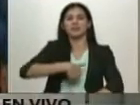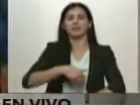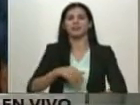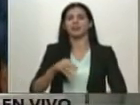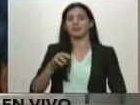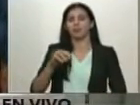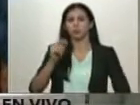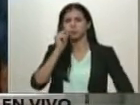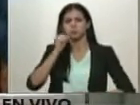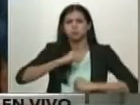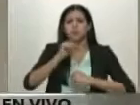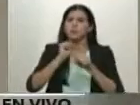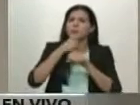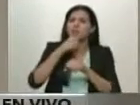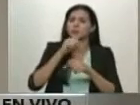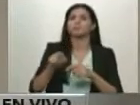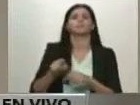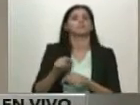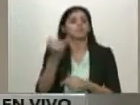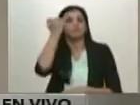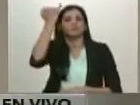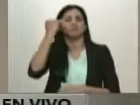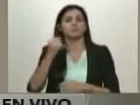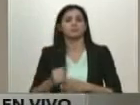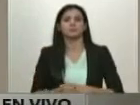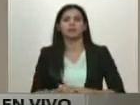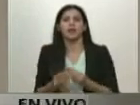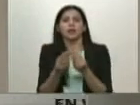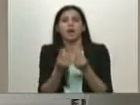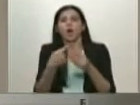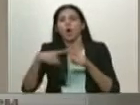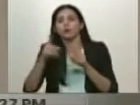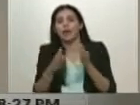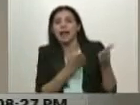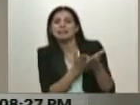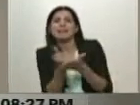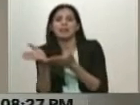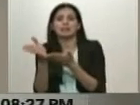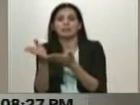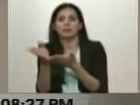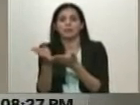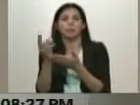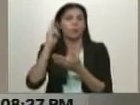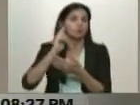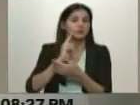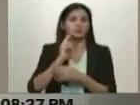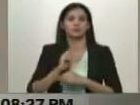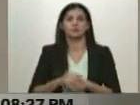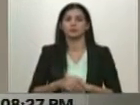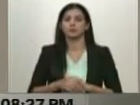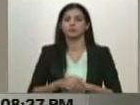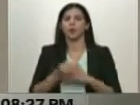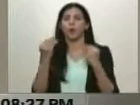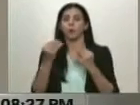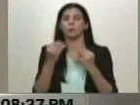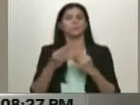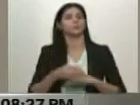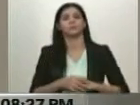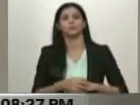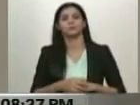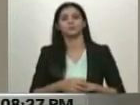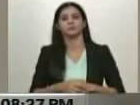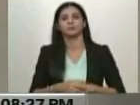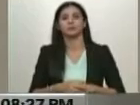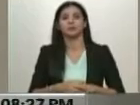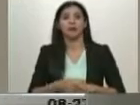Agenda Alternativa Bolivariana, para luchar por dos elementos estratégicos, contra la desnacionalización que